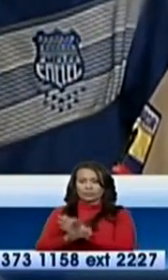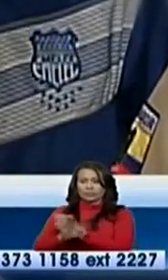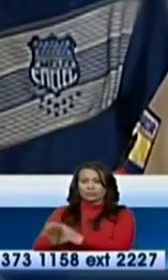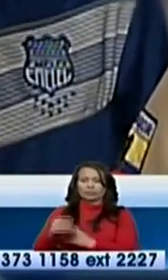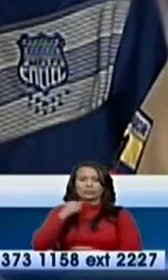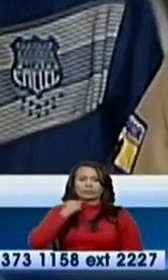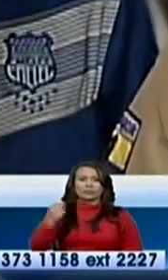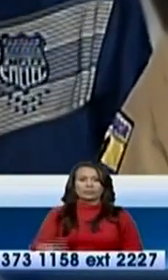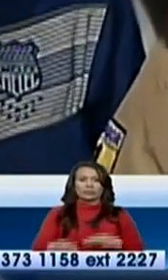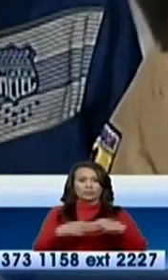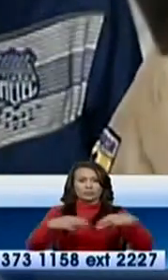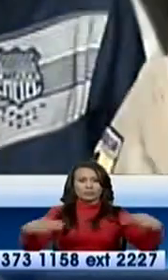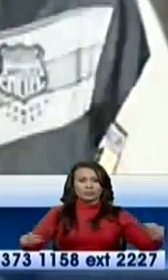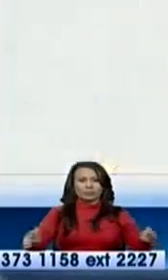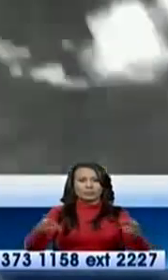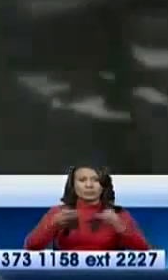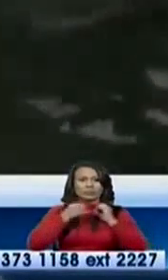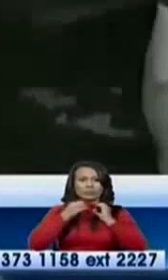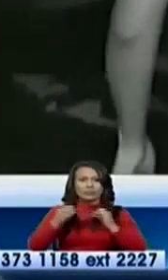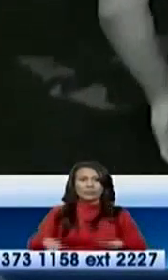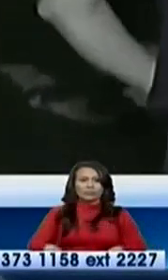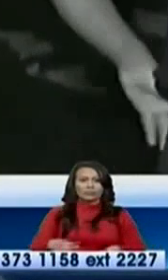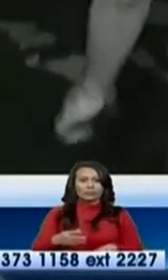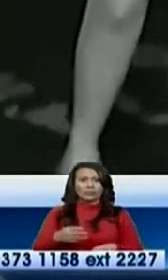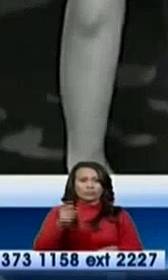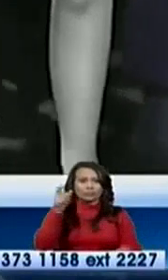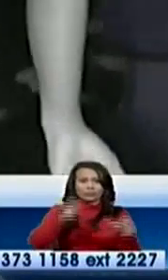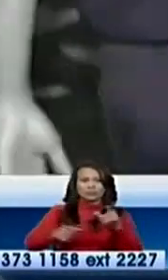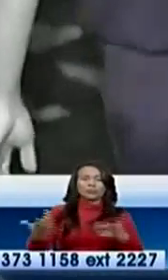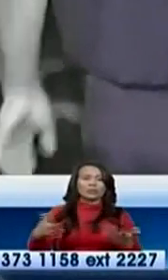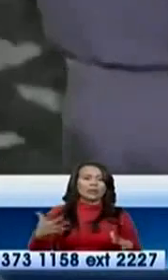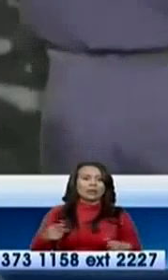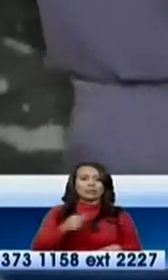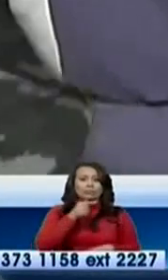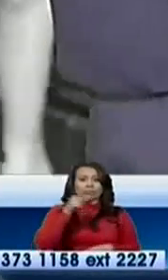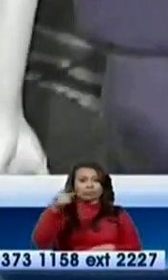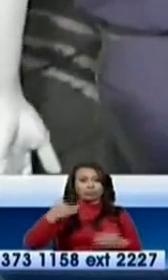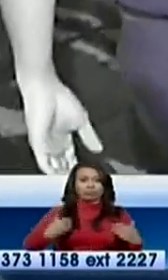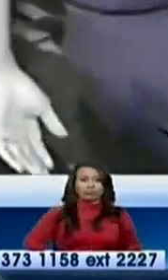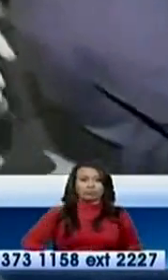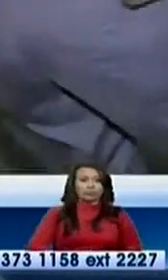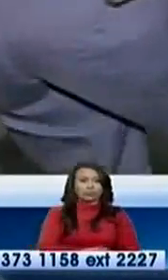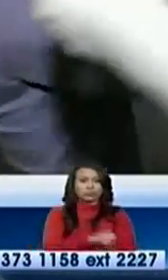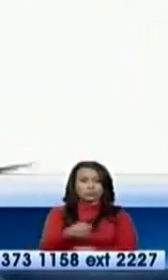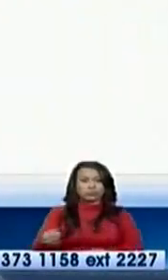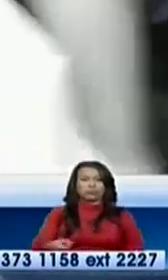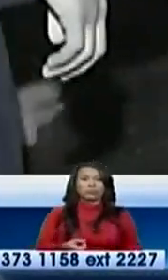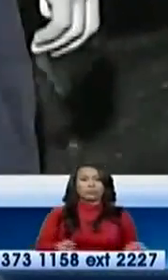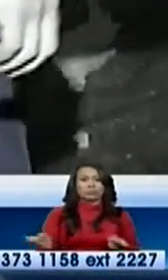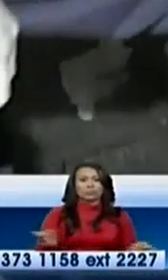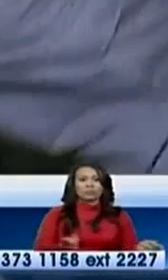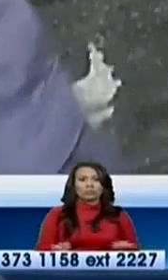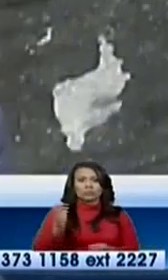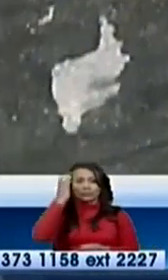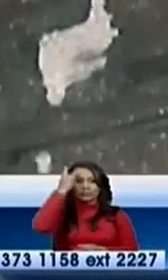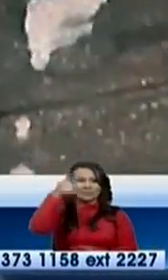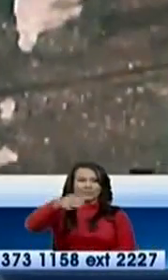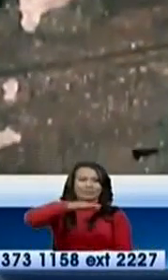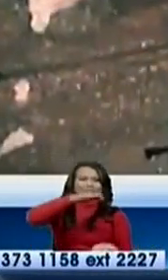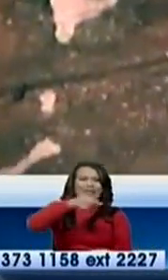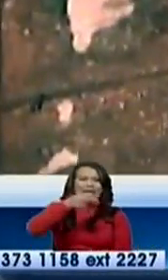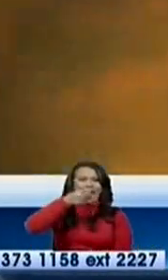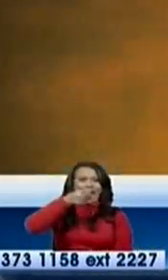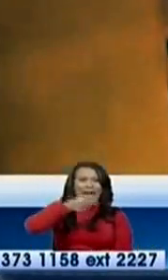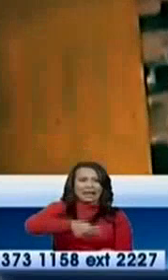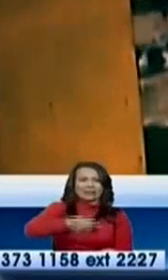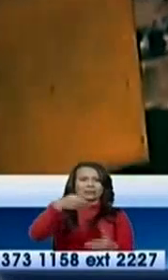pérdidas materiales y pérdidas humanas. De acuerdo con versiones de los miembros del cuerpo de bomberos, todo se había originado por una concentración de gas al